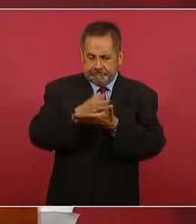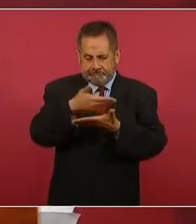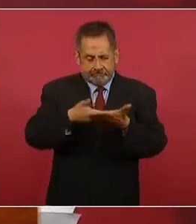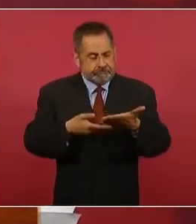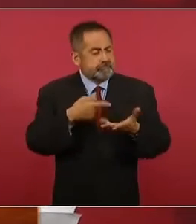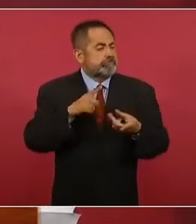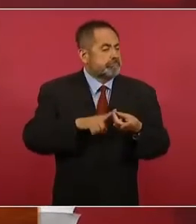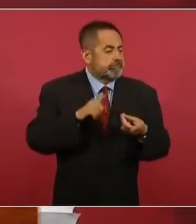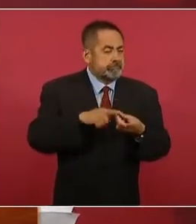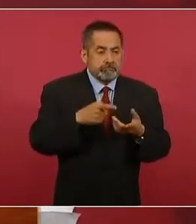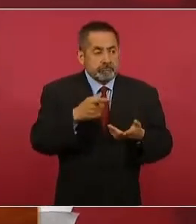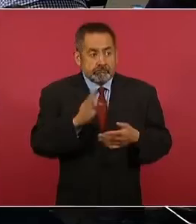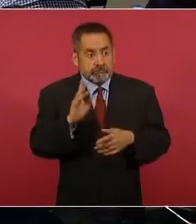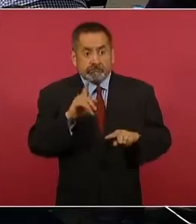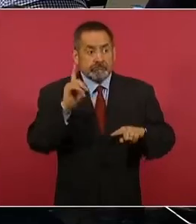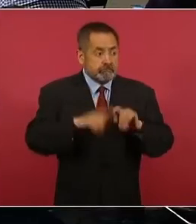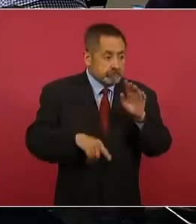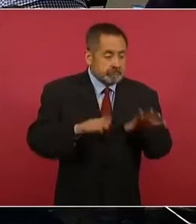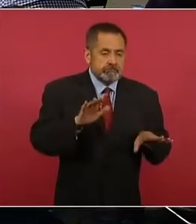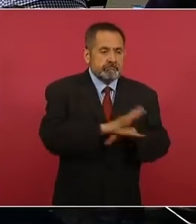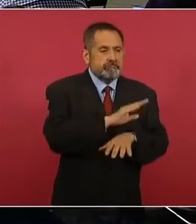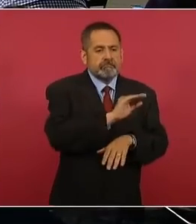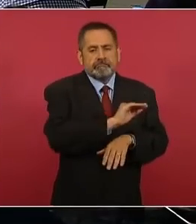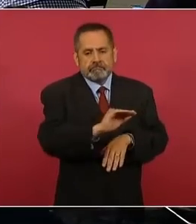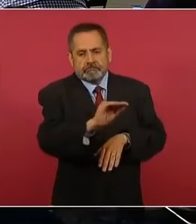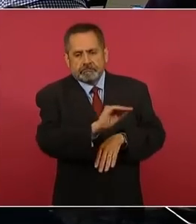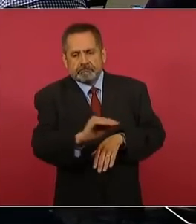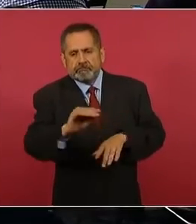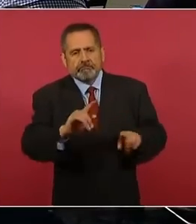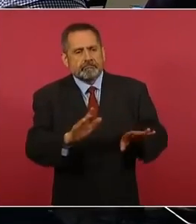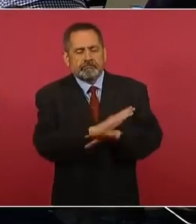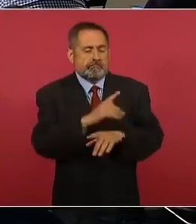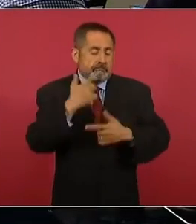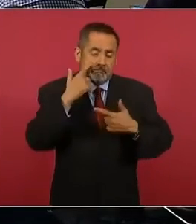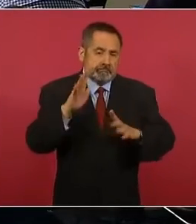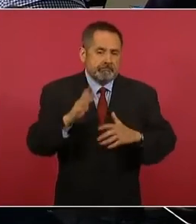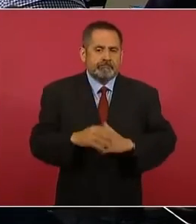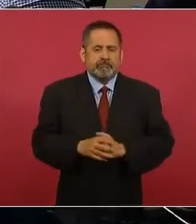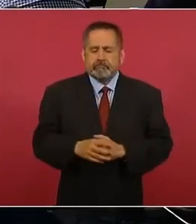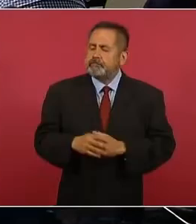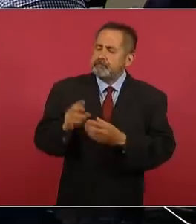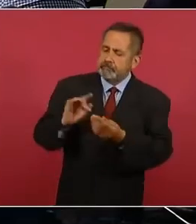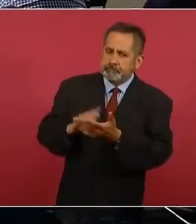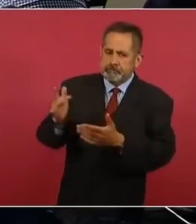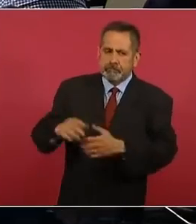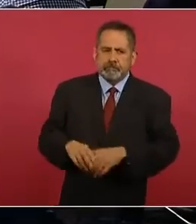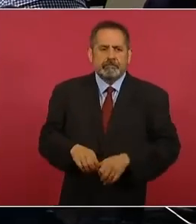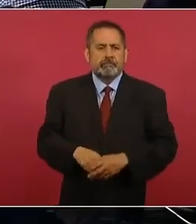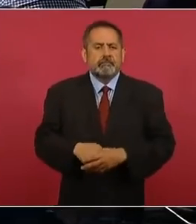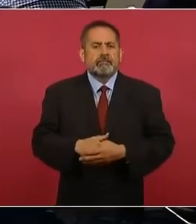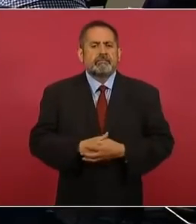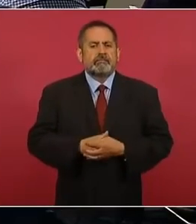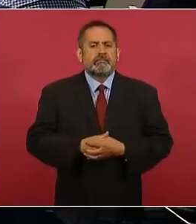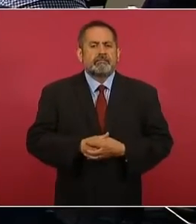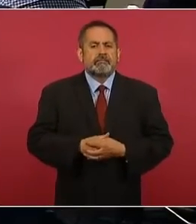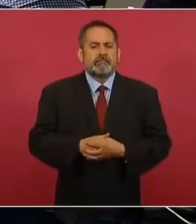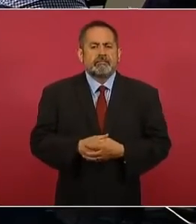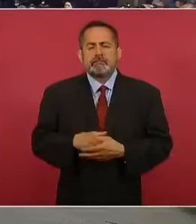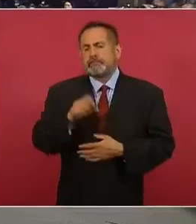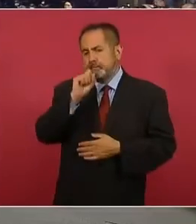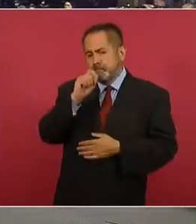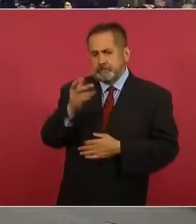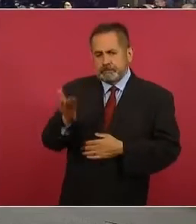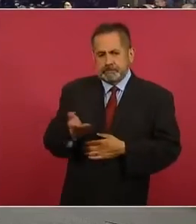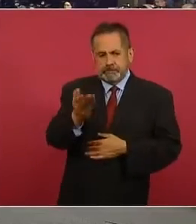dónde se trasladarían, si es el caso, de alguno de estos refugios. Muy bien, muchas gracias. Muchas gracias. Y también si pudiera preguntarle